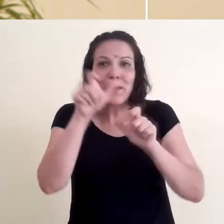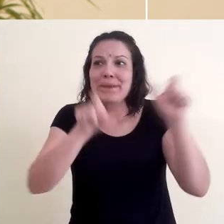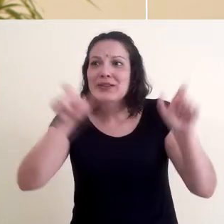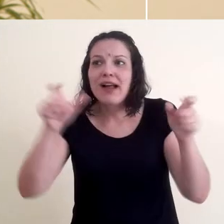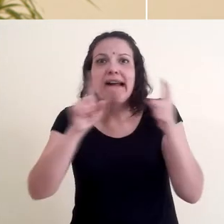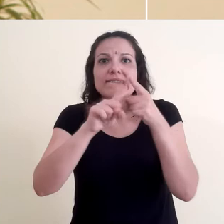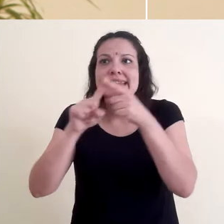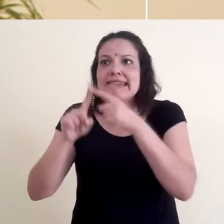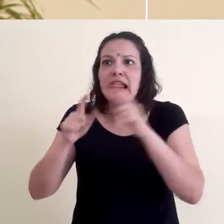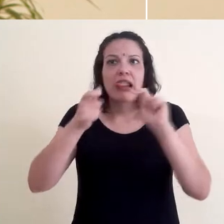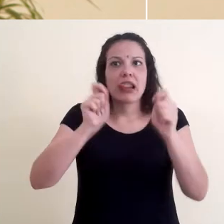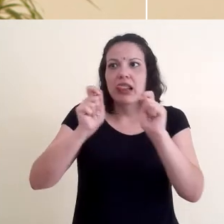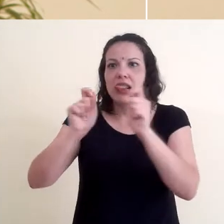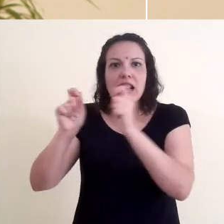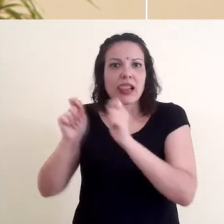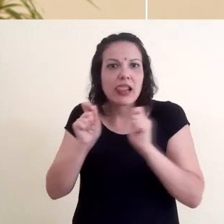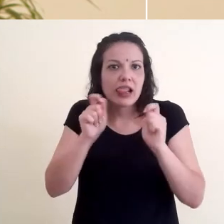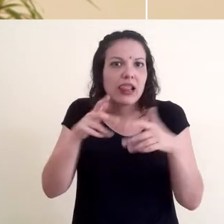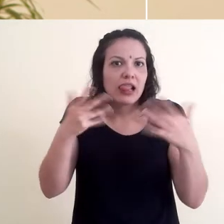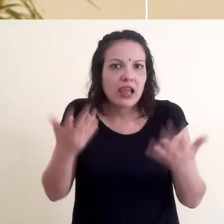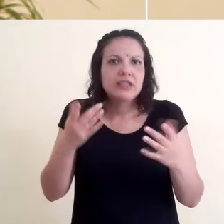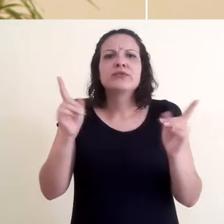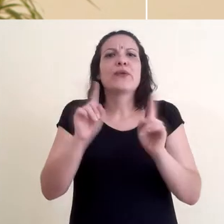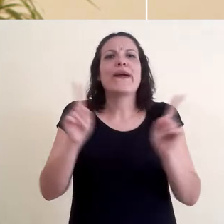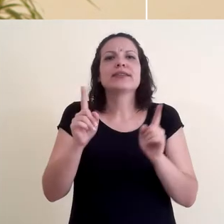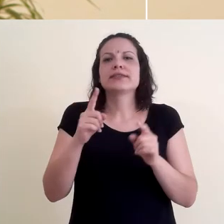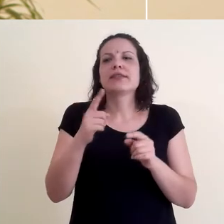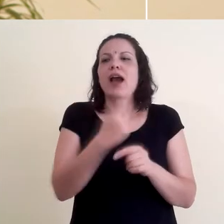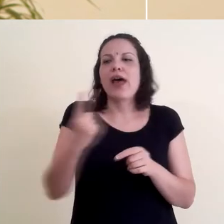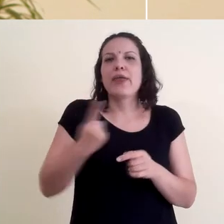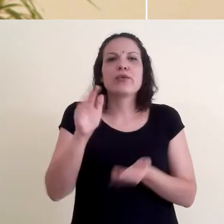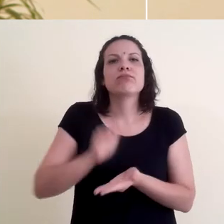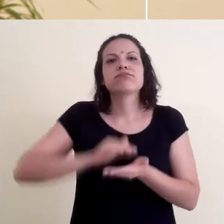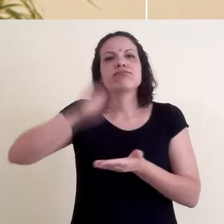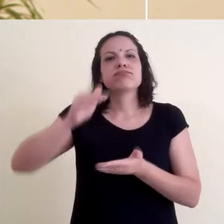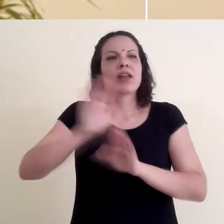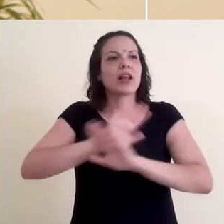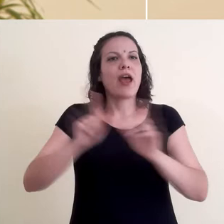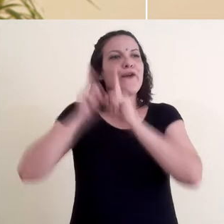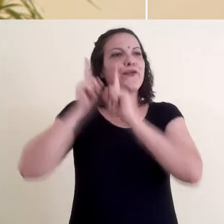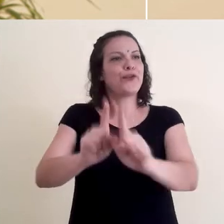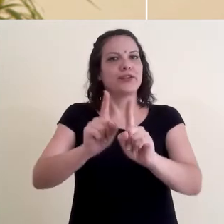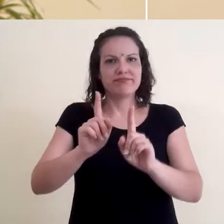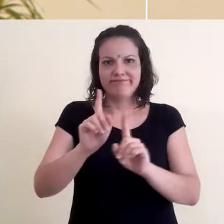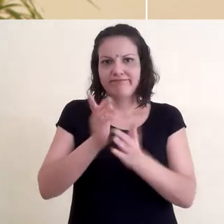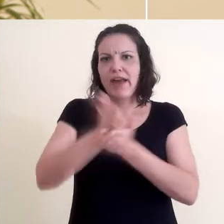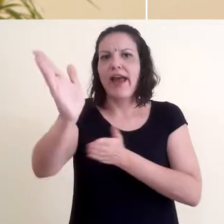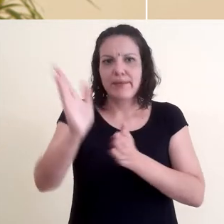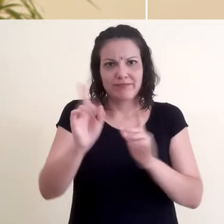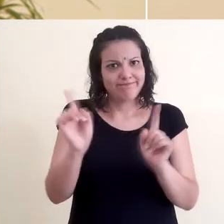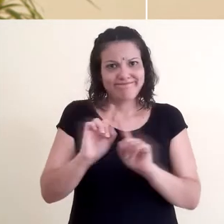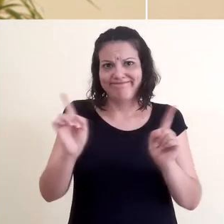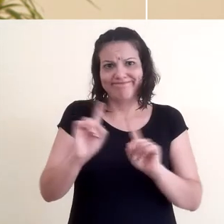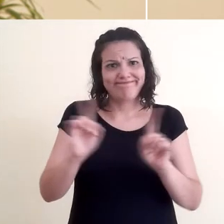personas, no es que llegamos a un momento de nuestra historia y de ahí en adelante seguimos siendo siempre igual, entonces eso implica que